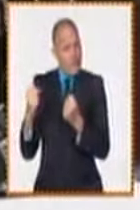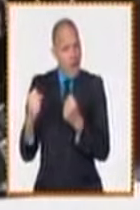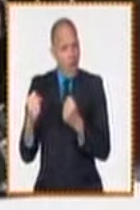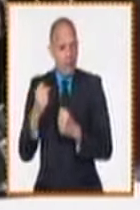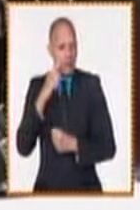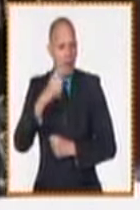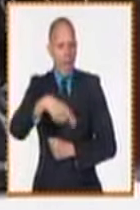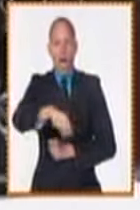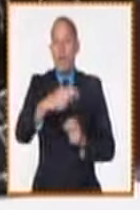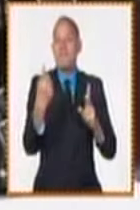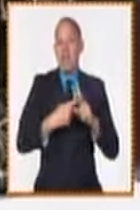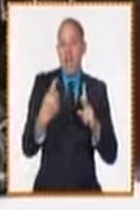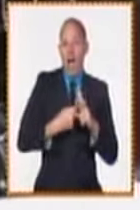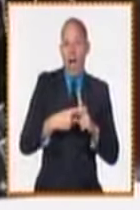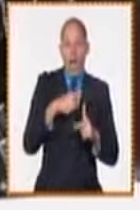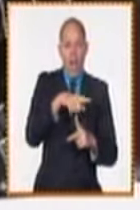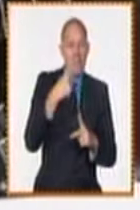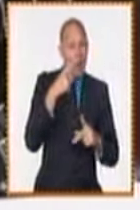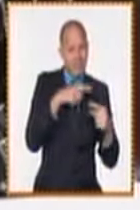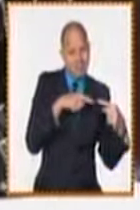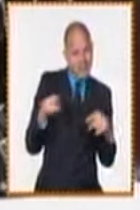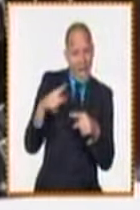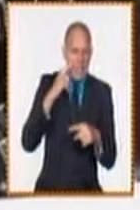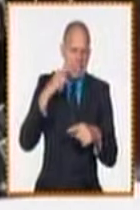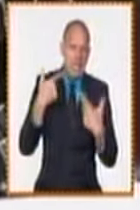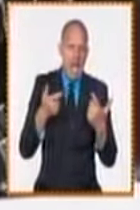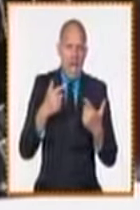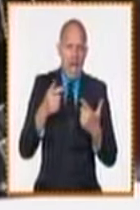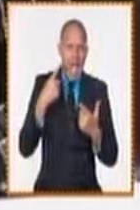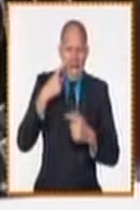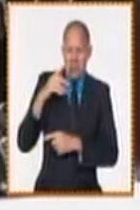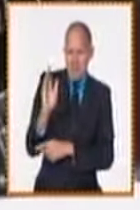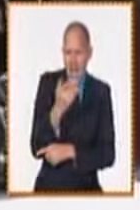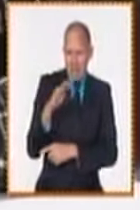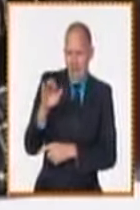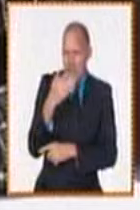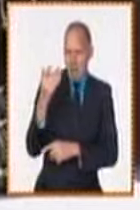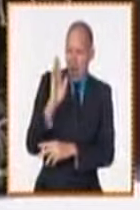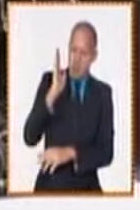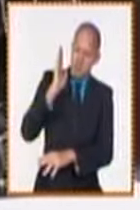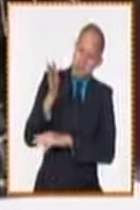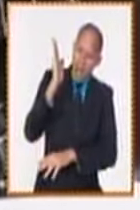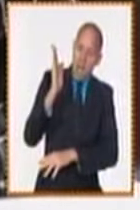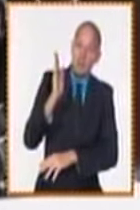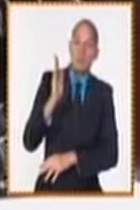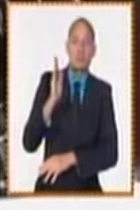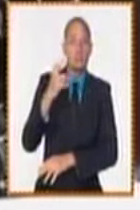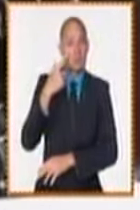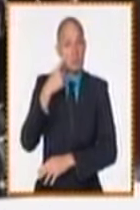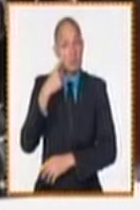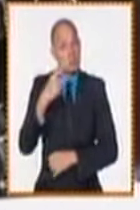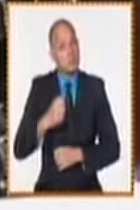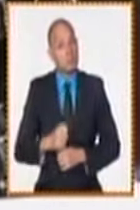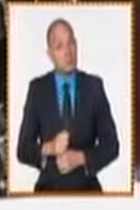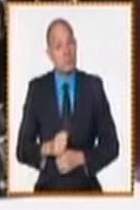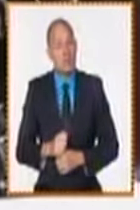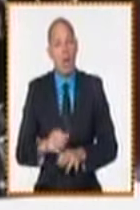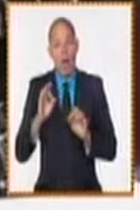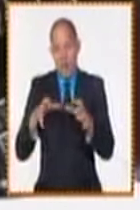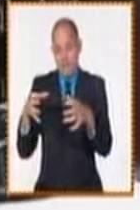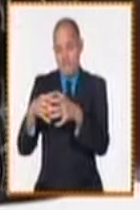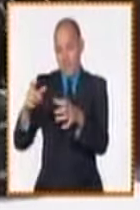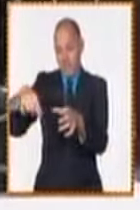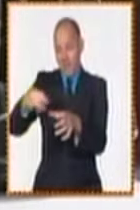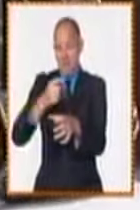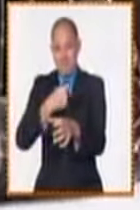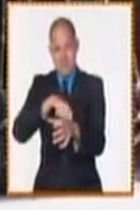entonces. Estamos hablando de un batallón español basificado en Bayamo,